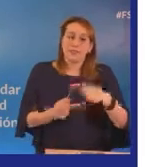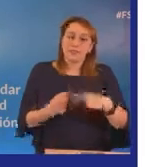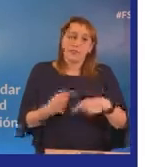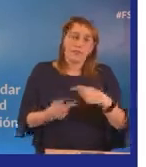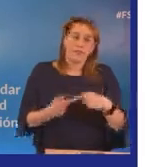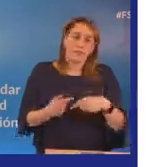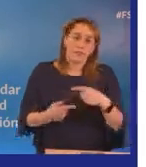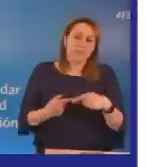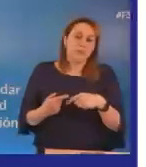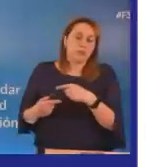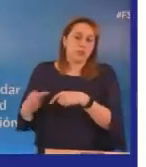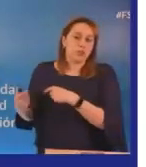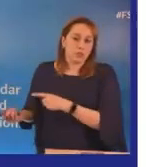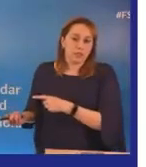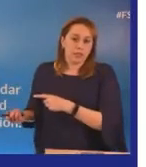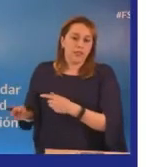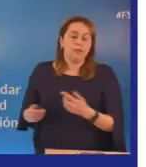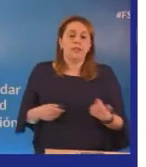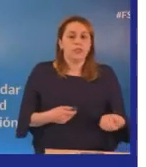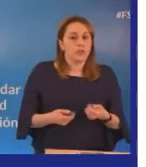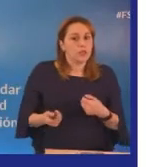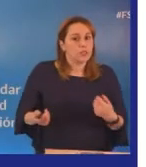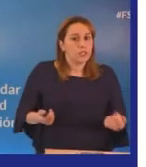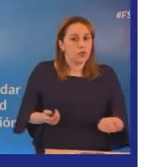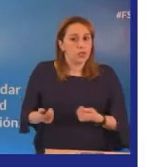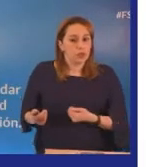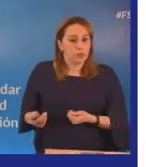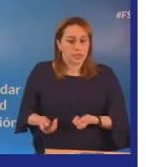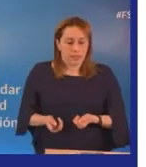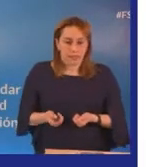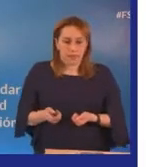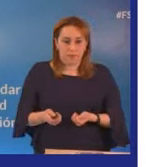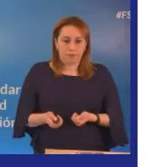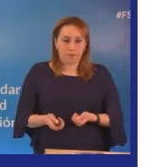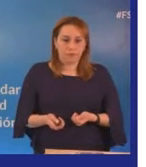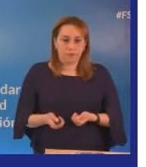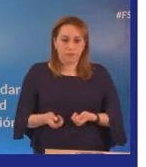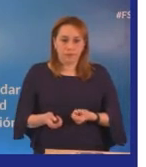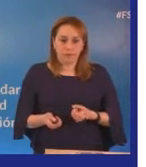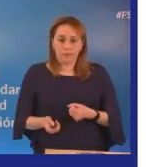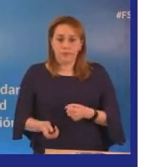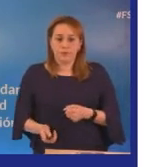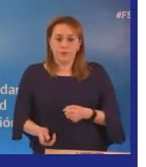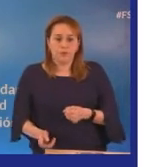para ir favoreciendo rutinas que posteriormente van a ayudarnos en el cuidado del paciente.